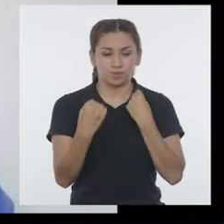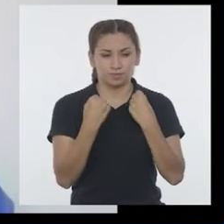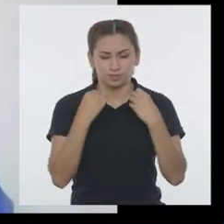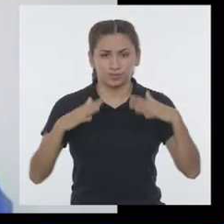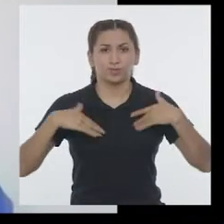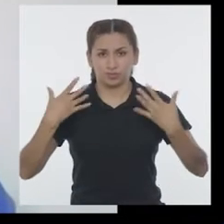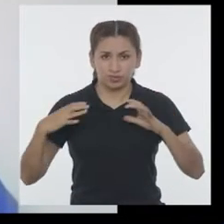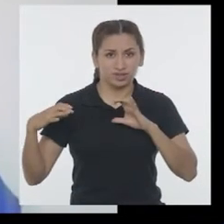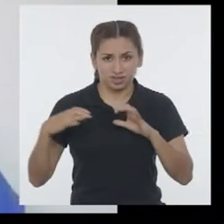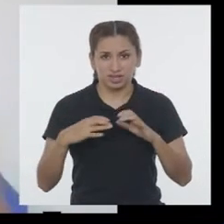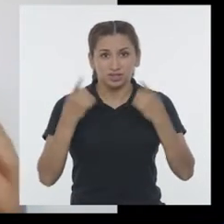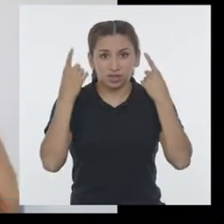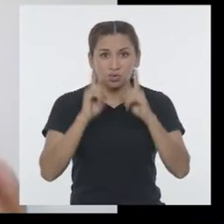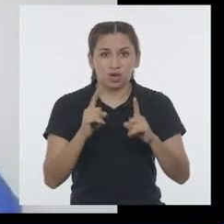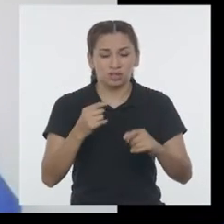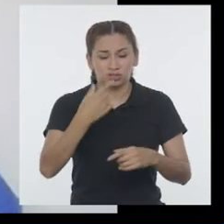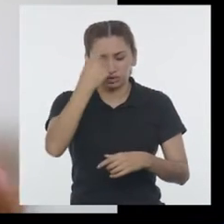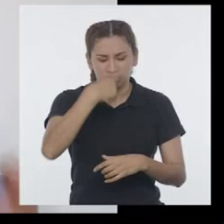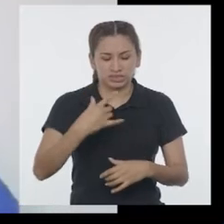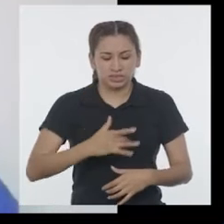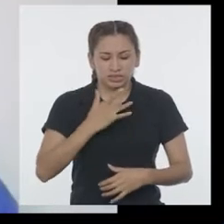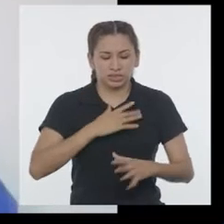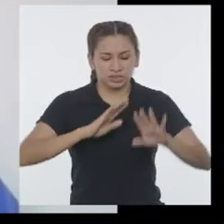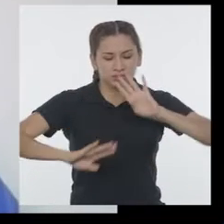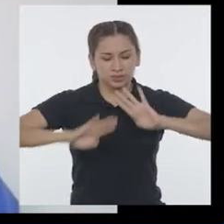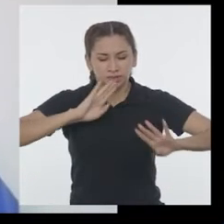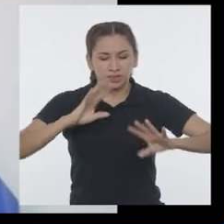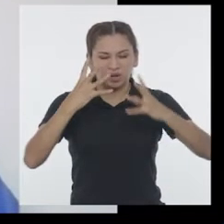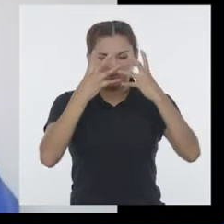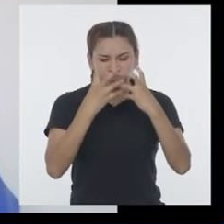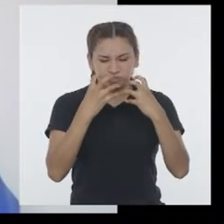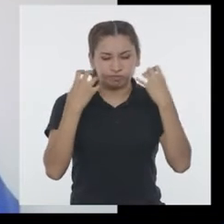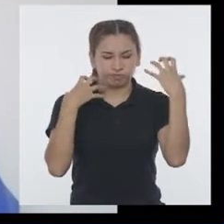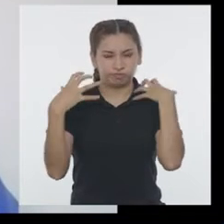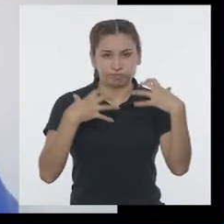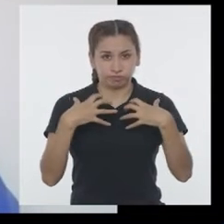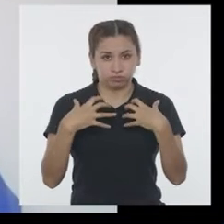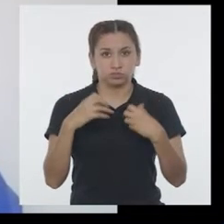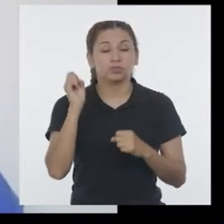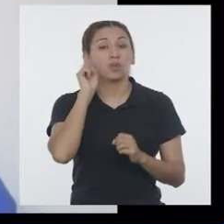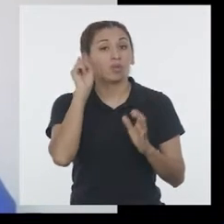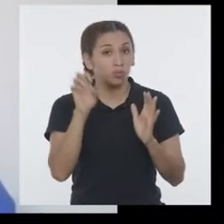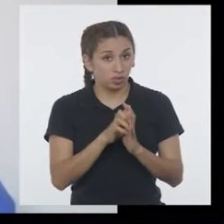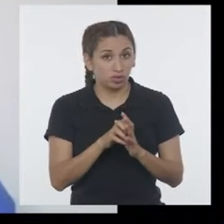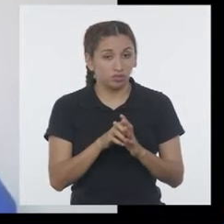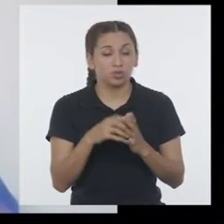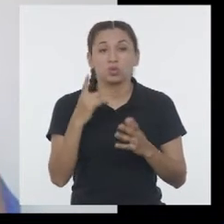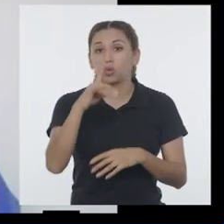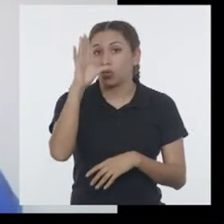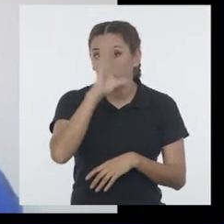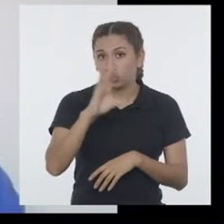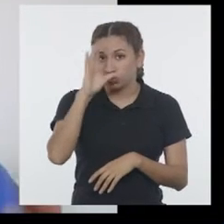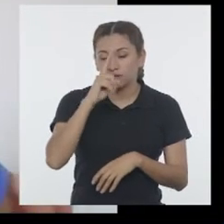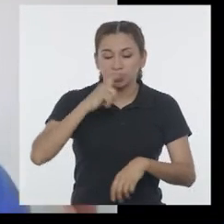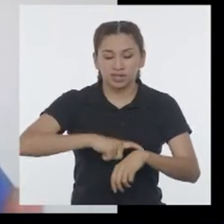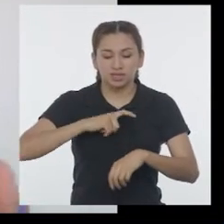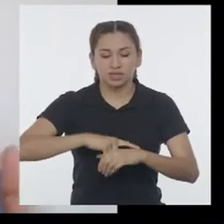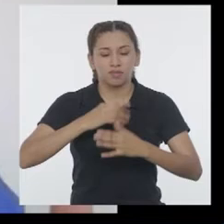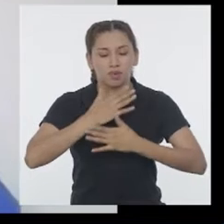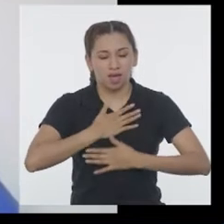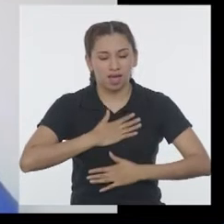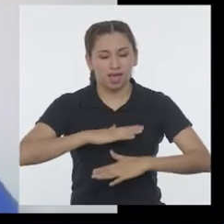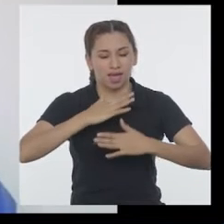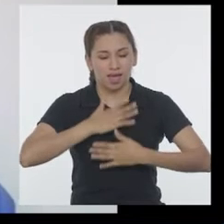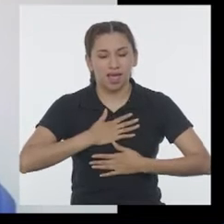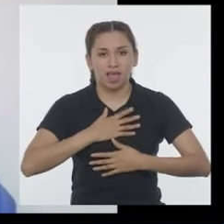podemos realizar frente a situaciones en el hogar que nos frustran o molestan. Por ejemplo, buscar momentos